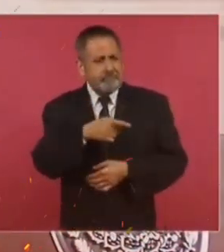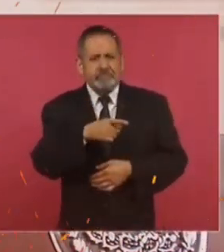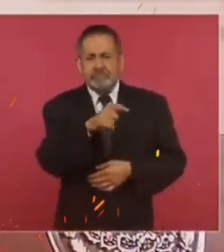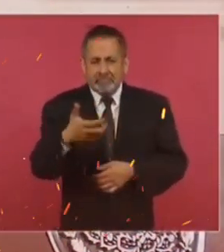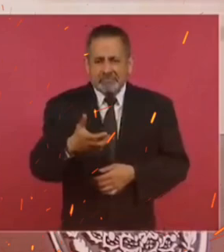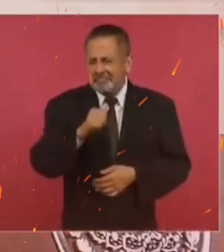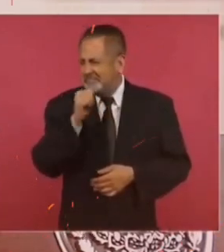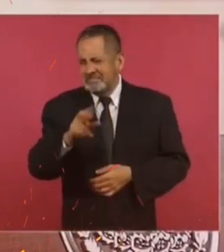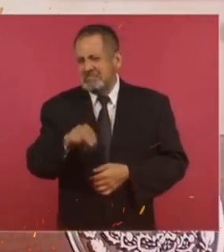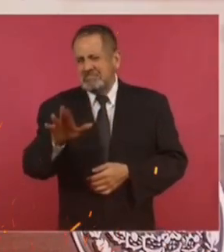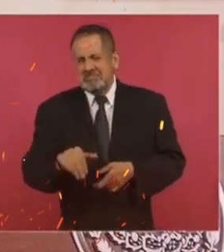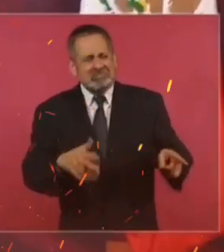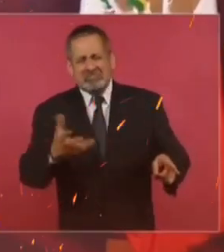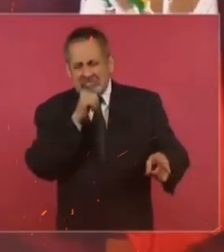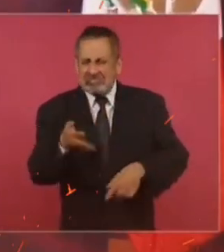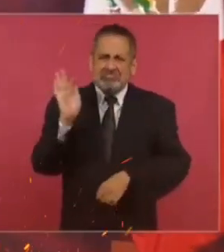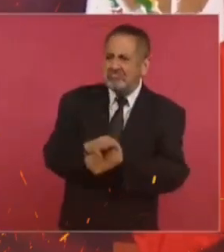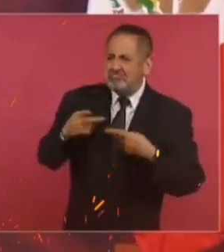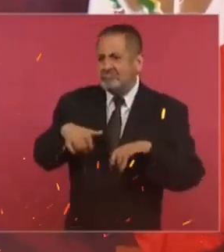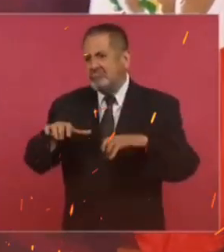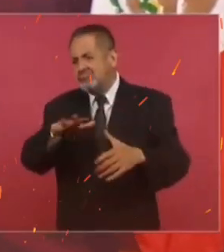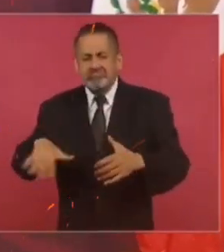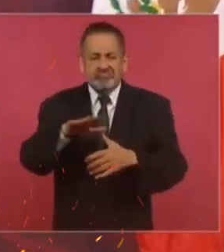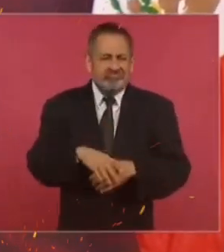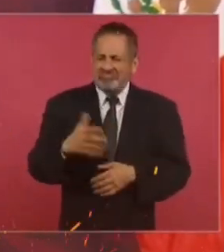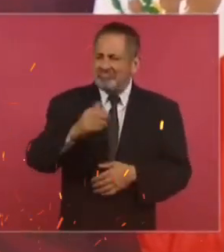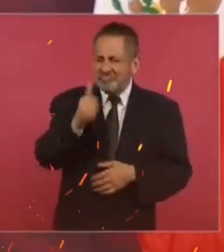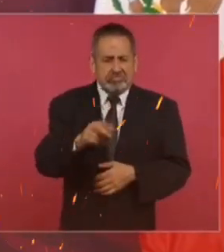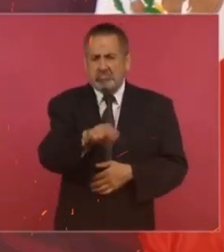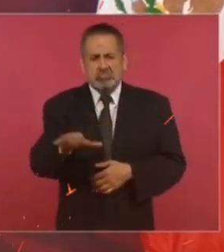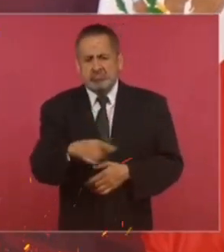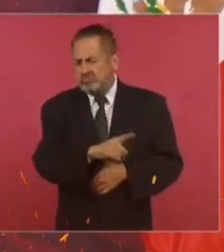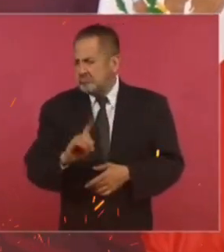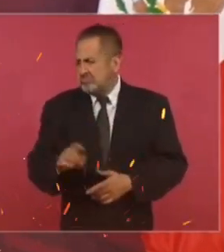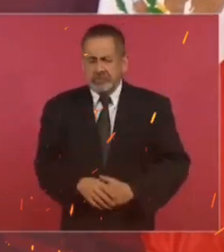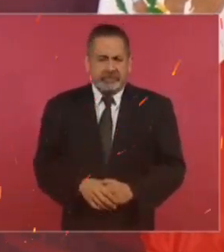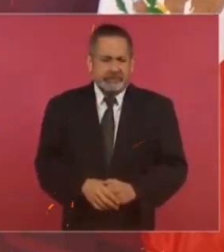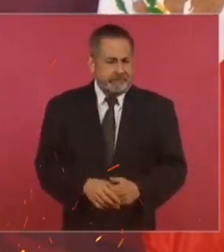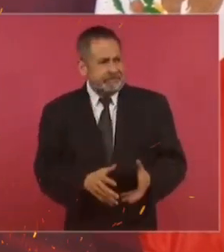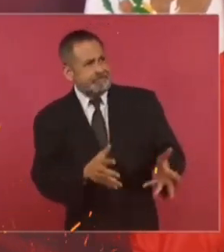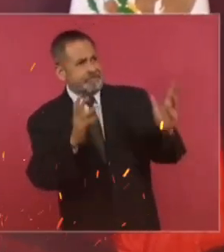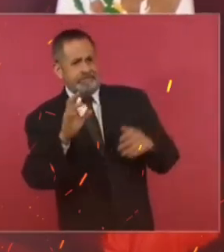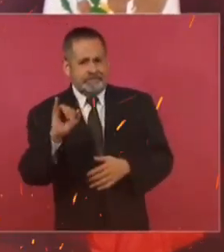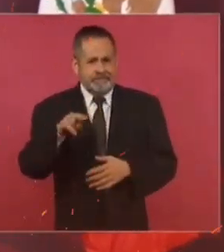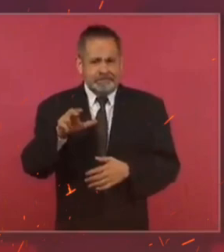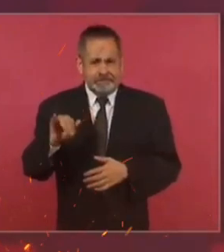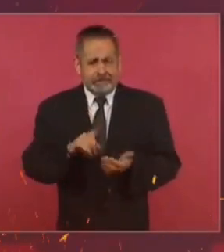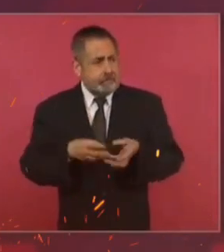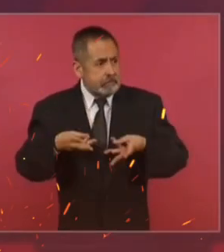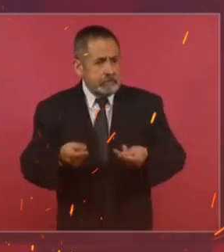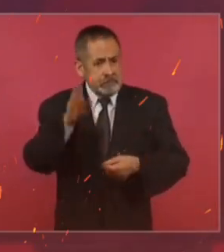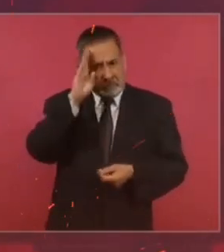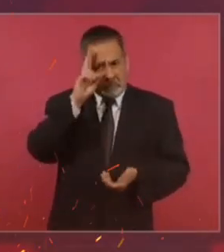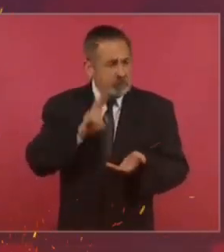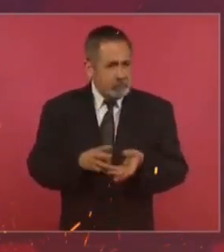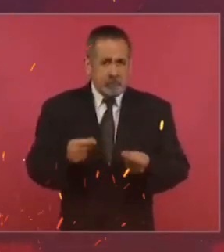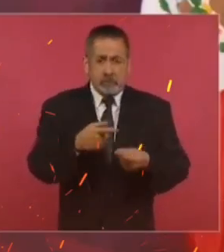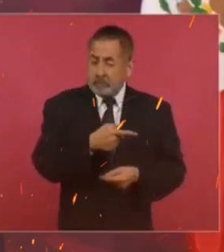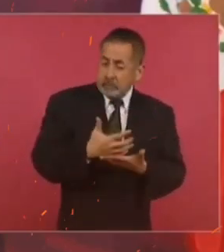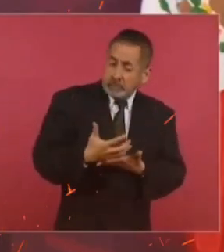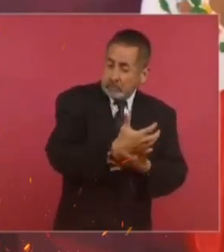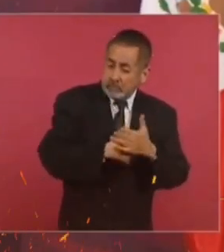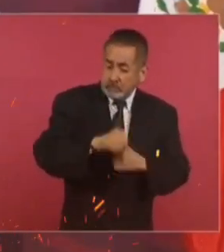nada en favor del pueblo y en contra de la corrupción. Nunca. Y es un aparato que le cuesta al pueblo porque